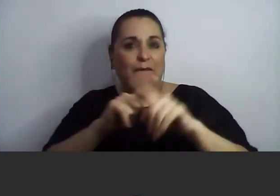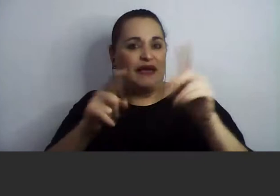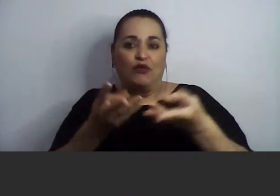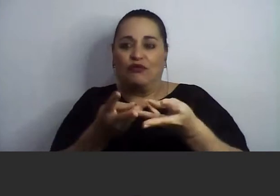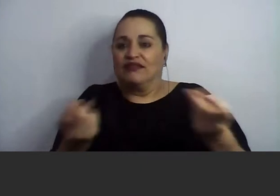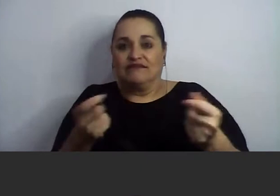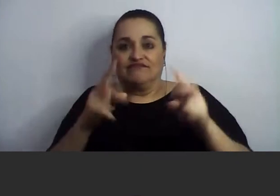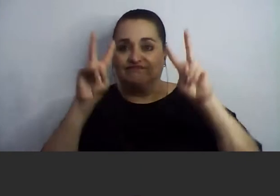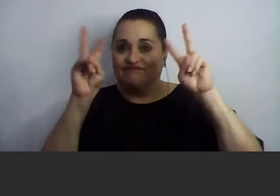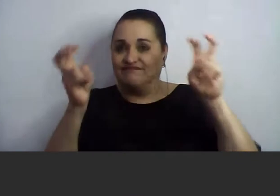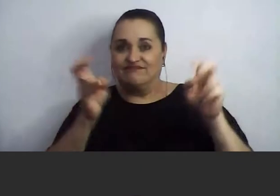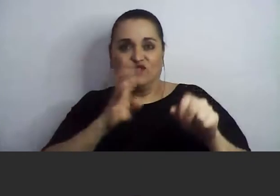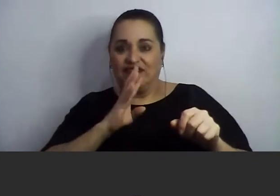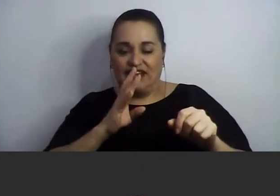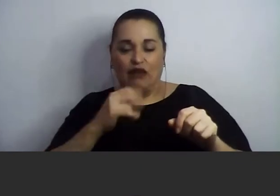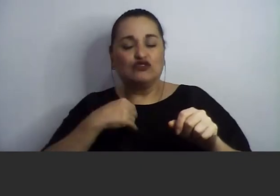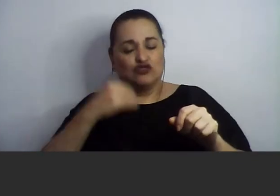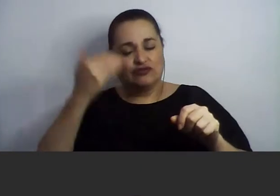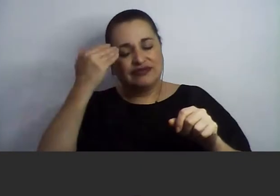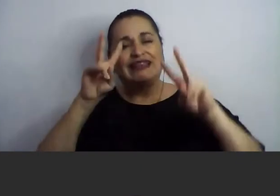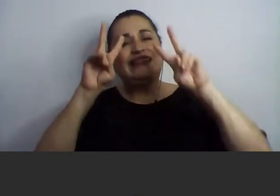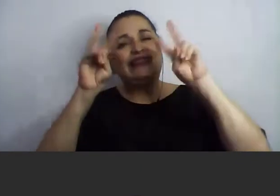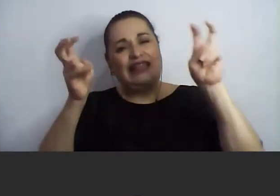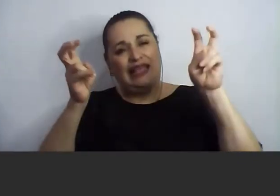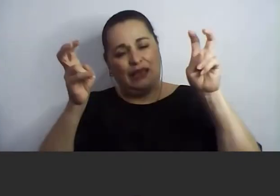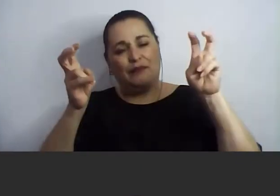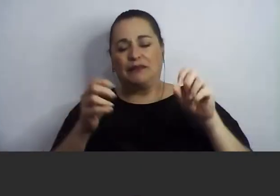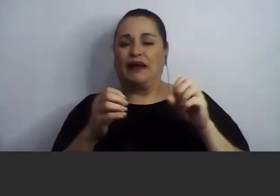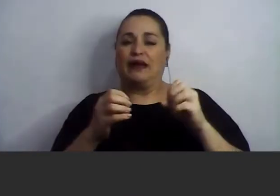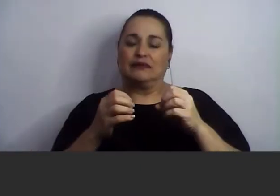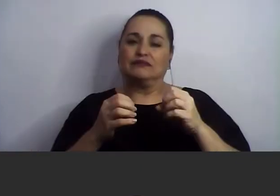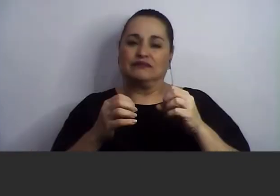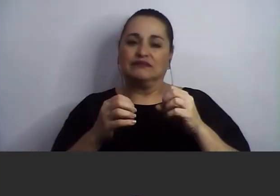sé que es un tema bastante